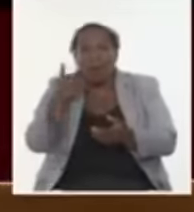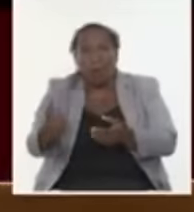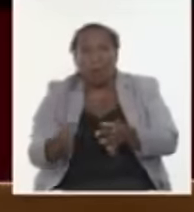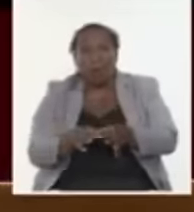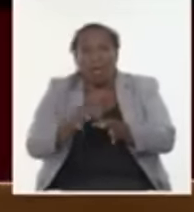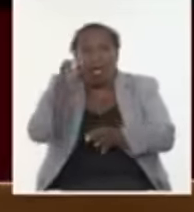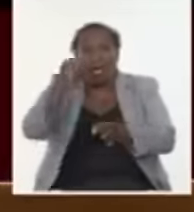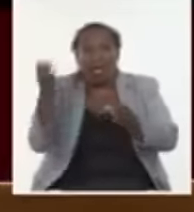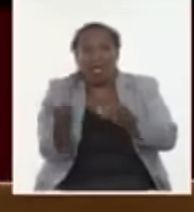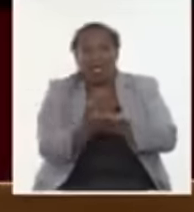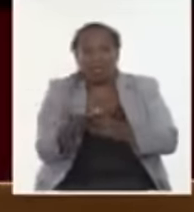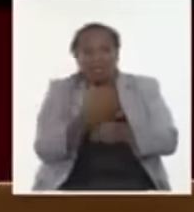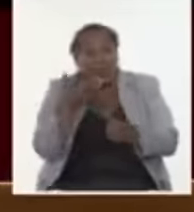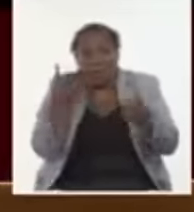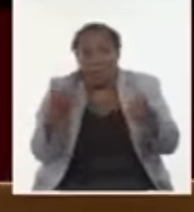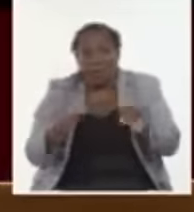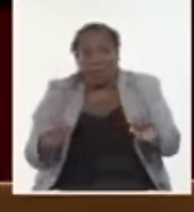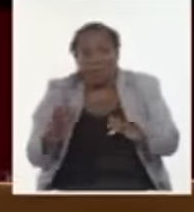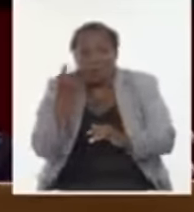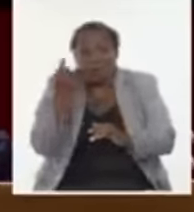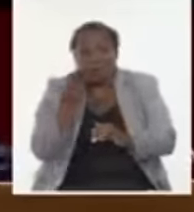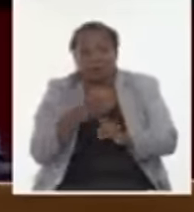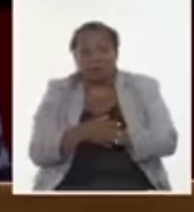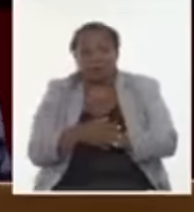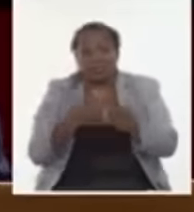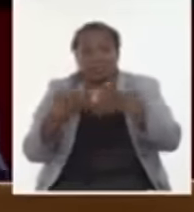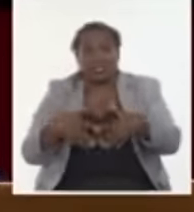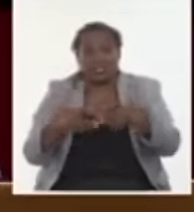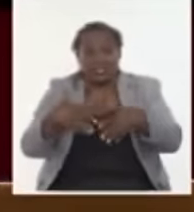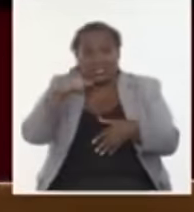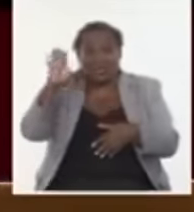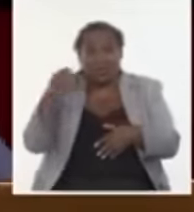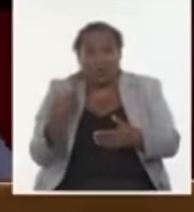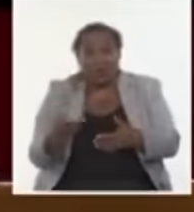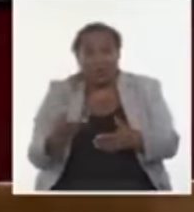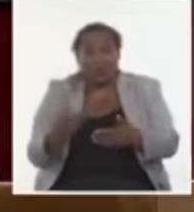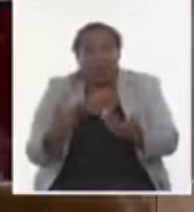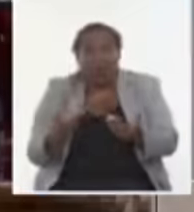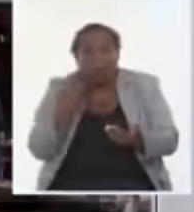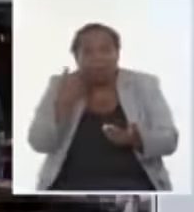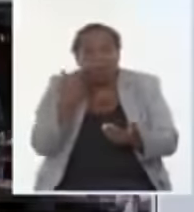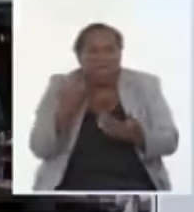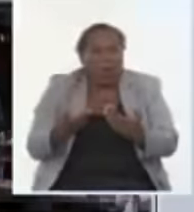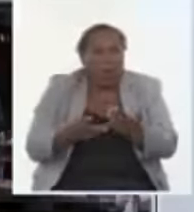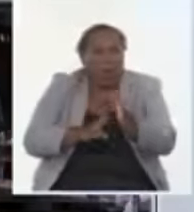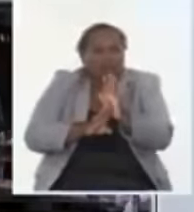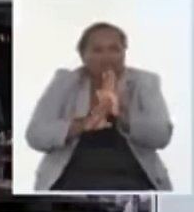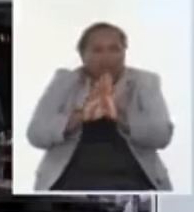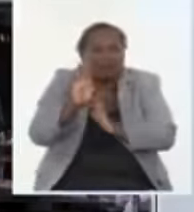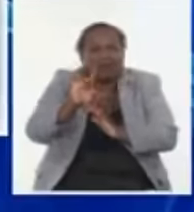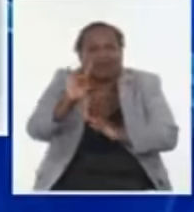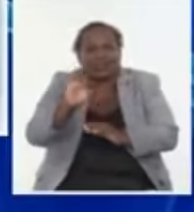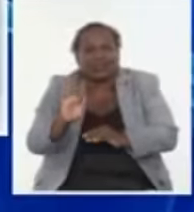en eso estamos trabajando, sobre todo para ver cómo logramos avanzar en las 93 medidas que se aprobaron.